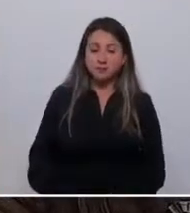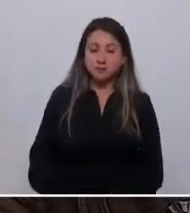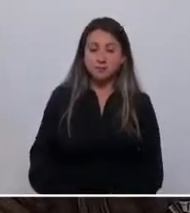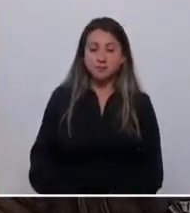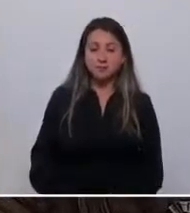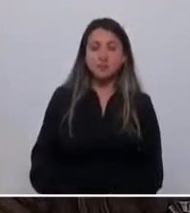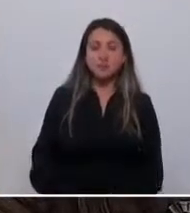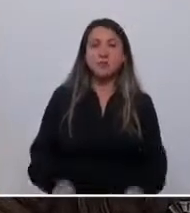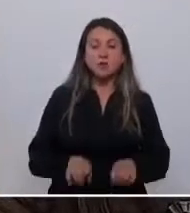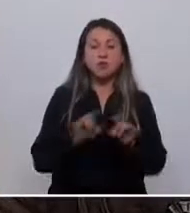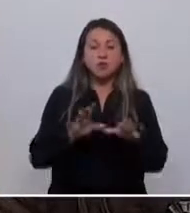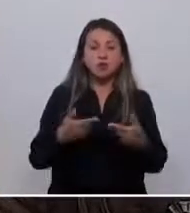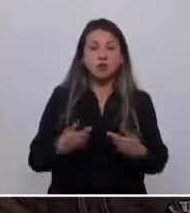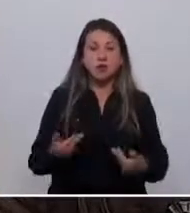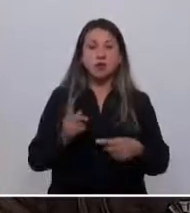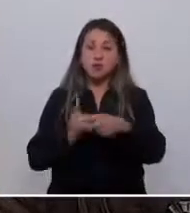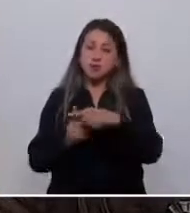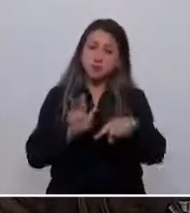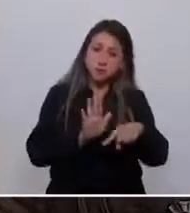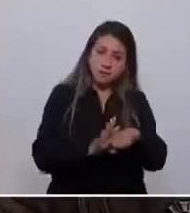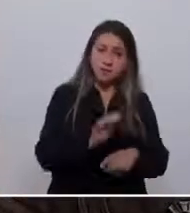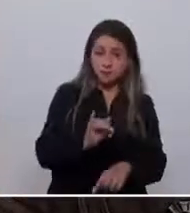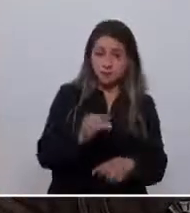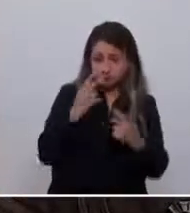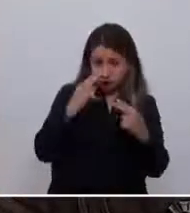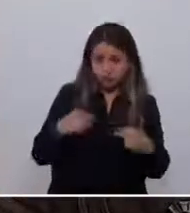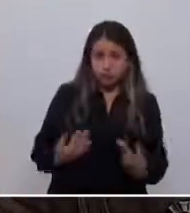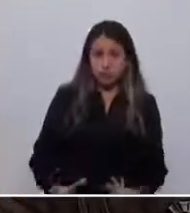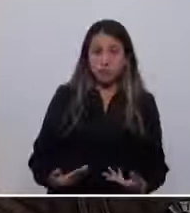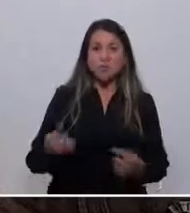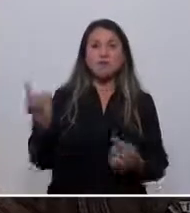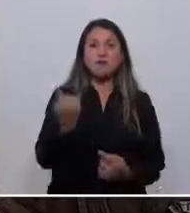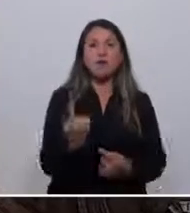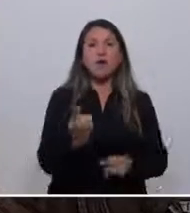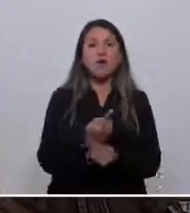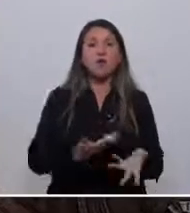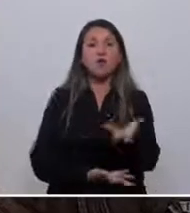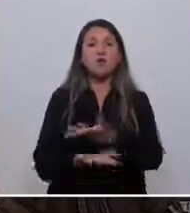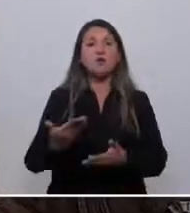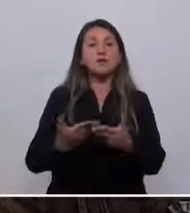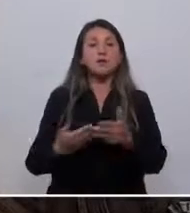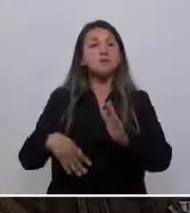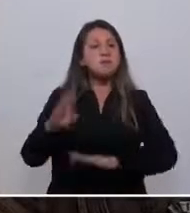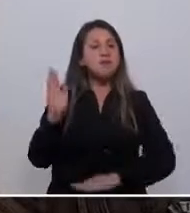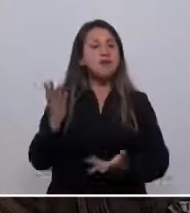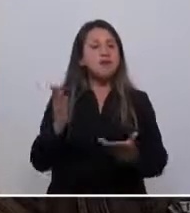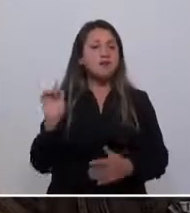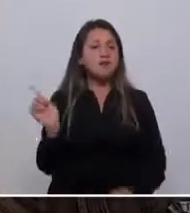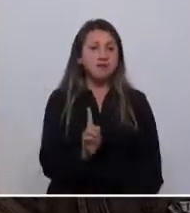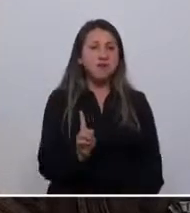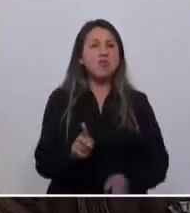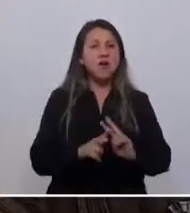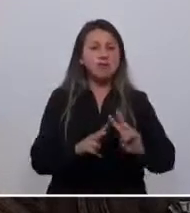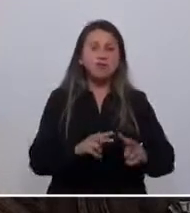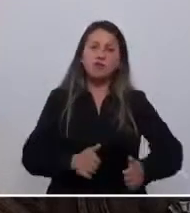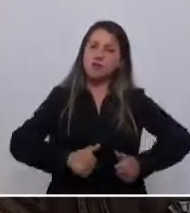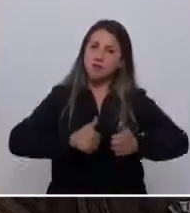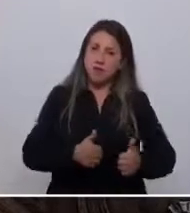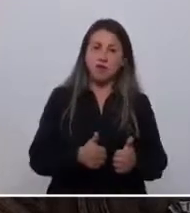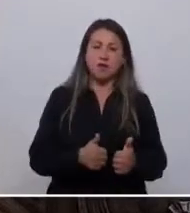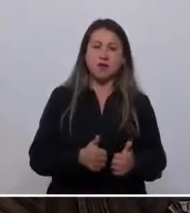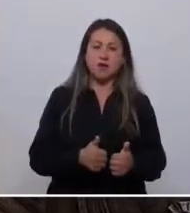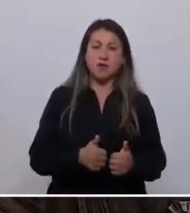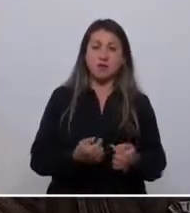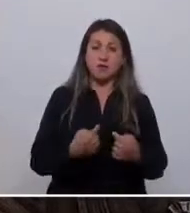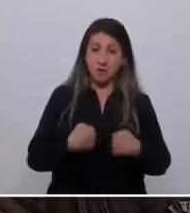tal cual soy, con mis virtudes y mis defectos. Vengo a dialogar, pero por sobre todo, vengo a hacer lo correcto. No para